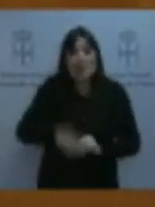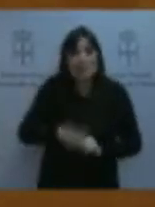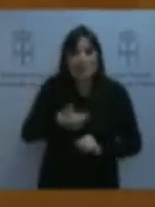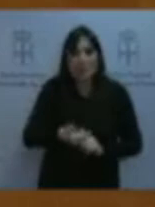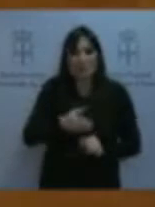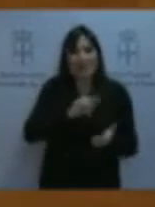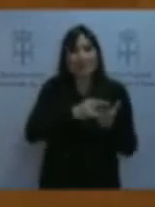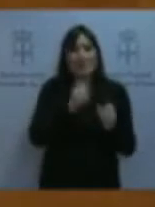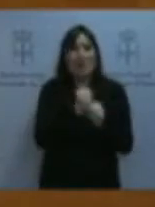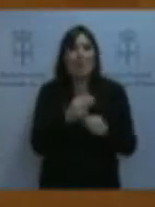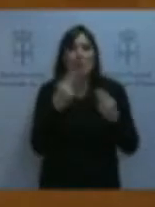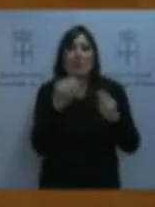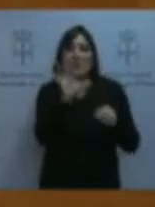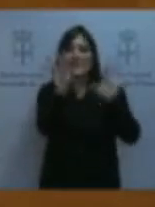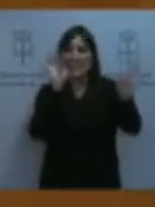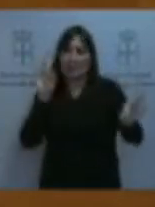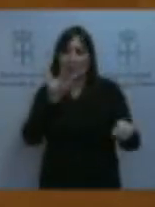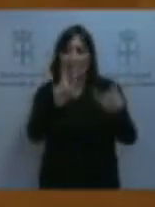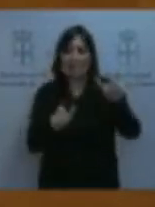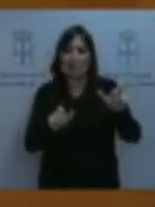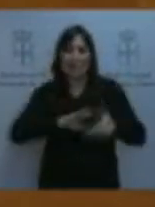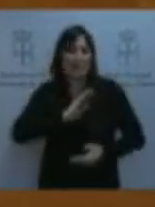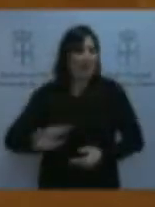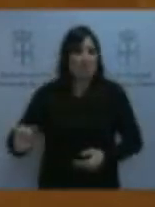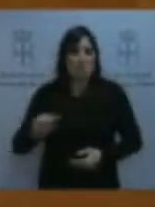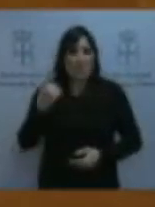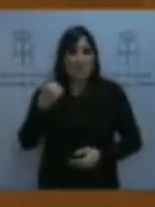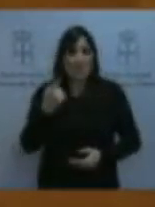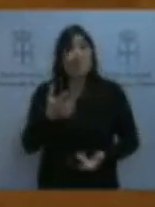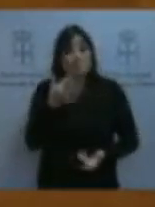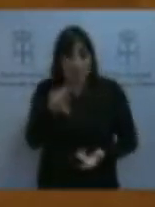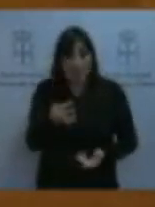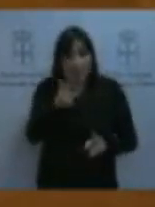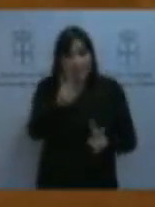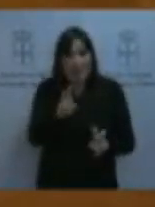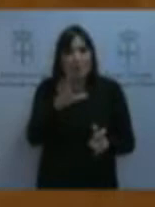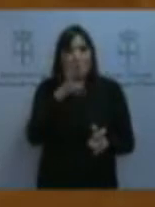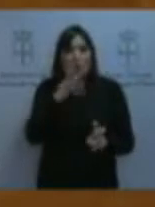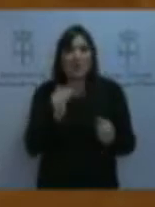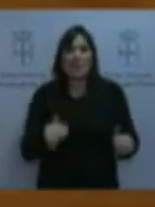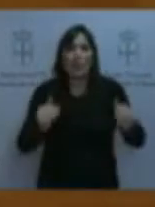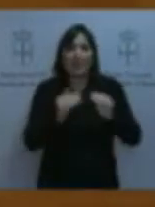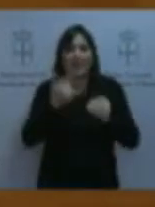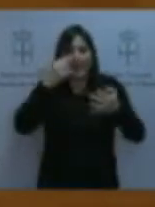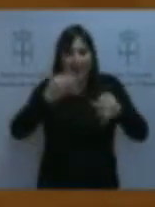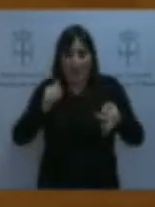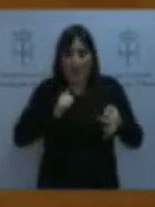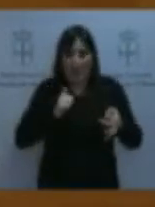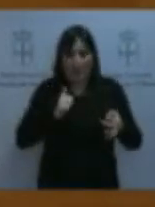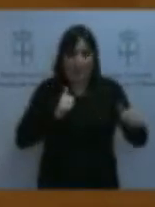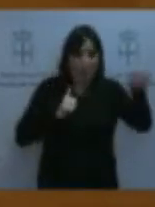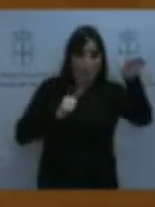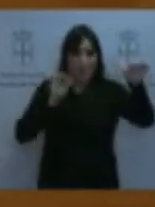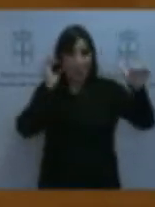más cualificado, que permita además la igualdad real de oportunidades entre las y los aspirantes.